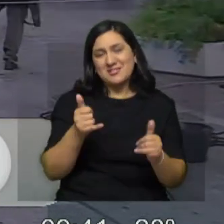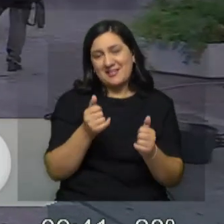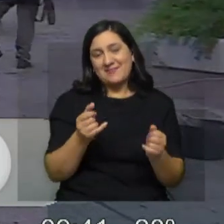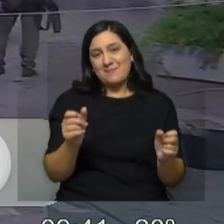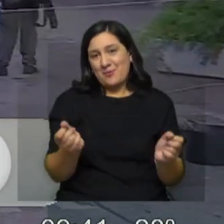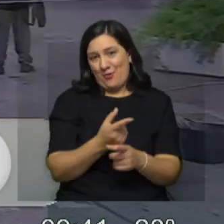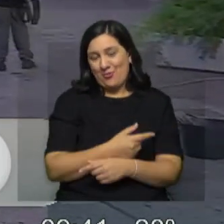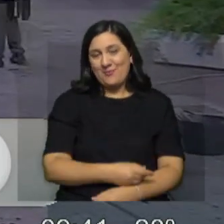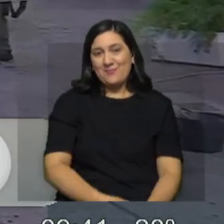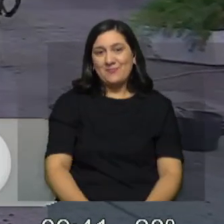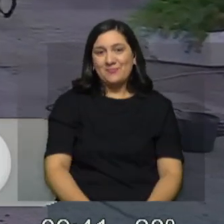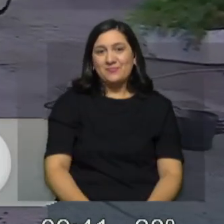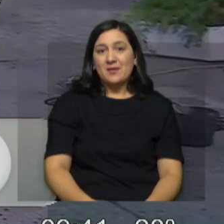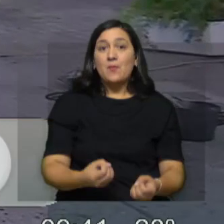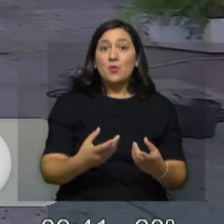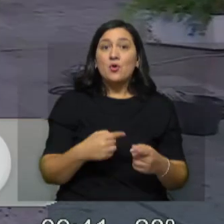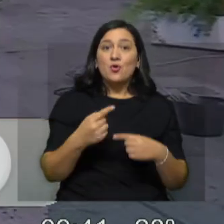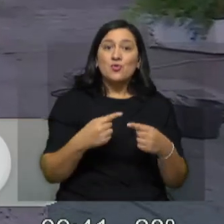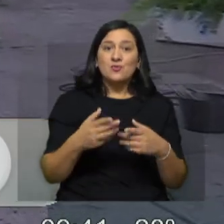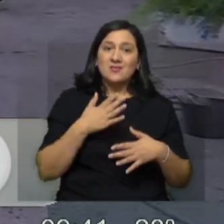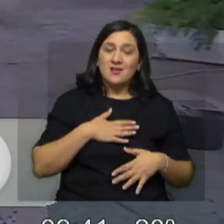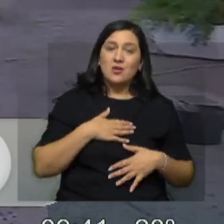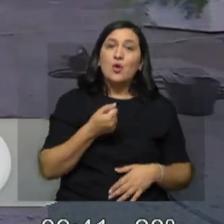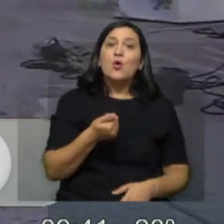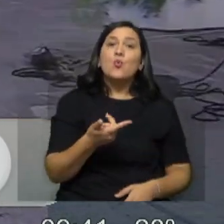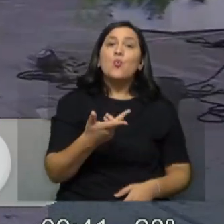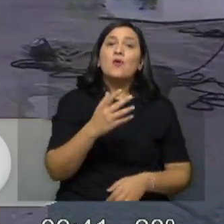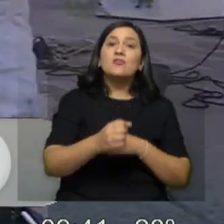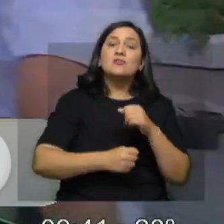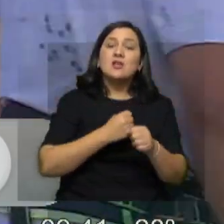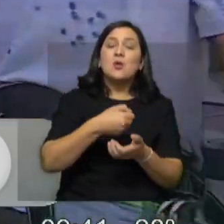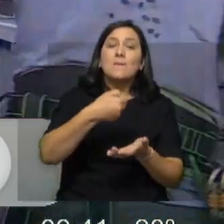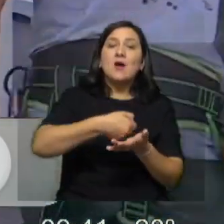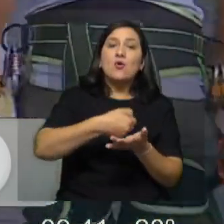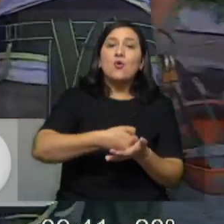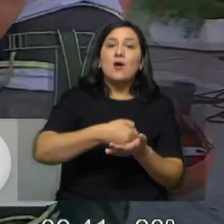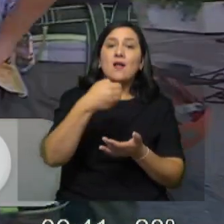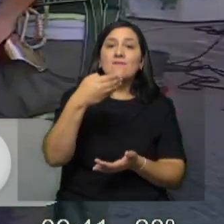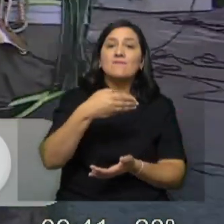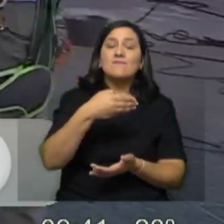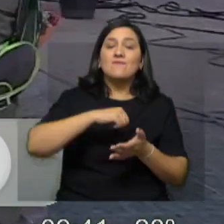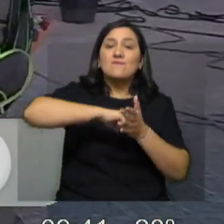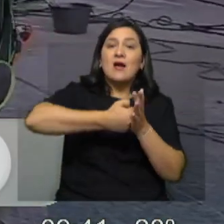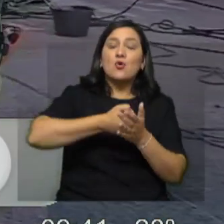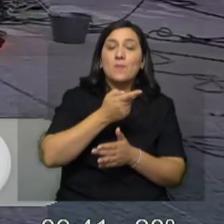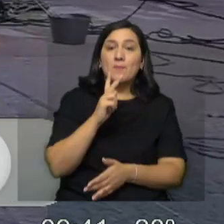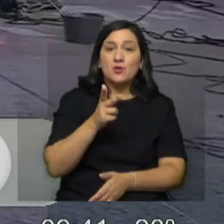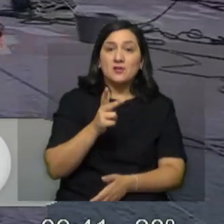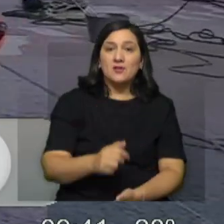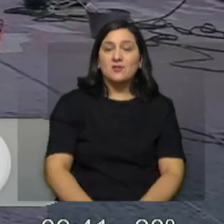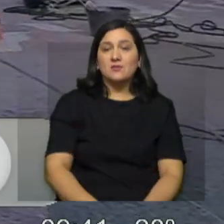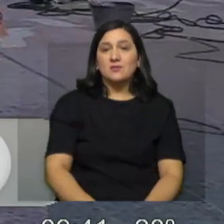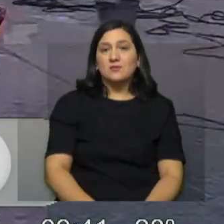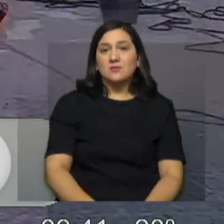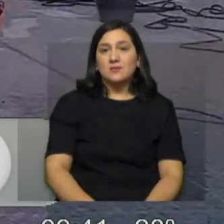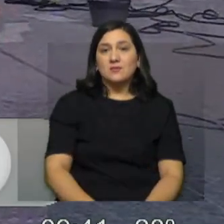Bien, excelente. Bueno, Carlos Rocha, lo dejamos ir a tomarse un vaso de agua. ¿Cuántos años pagó al Banco Hipotecario? ¿Cuántos años pagó al Banco